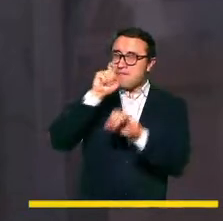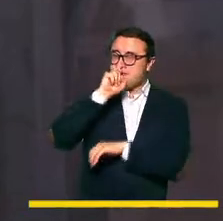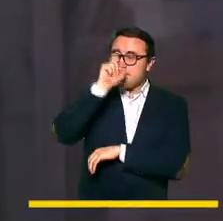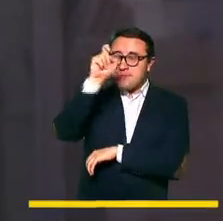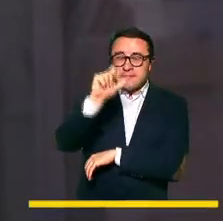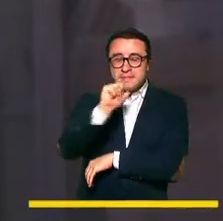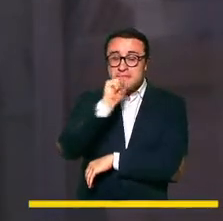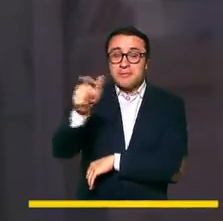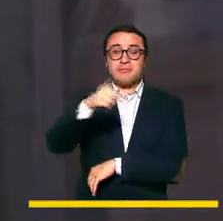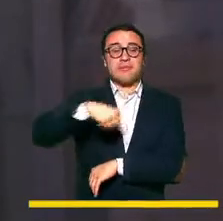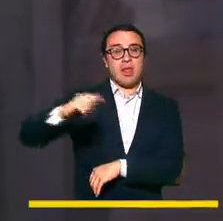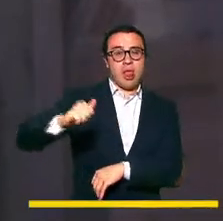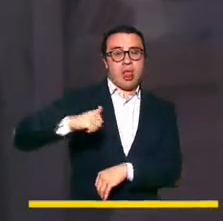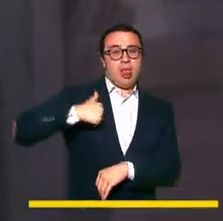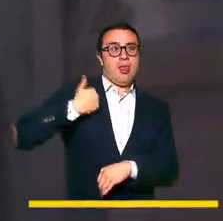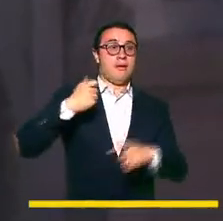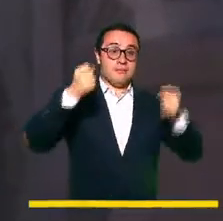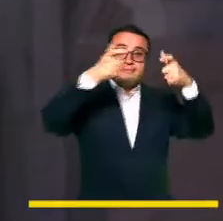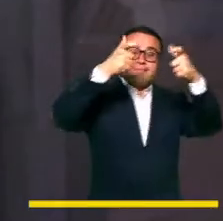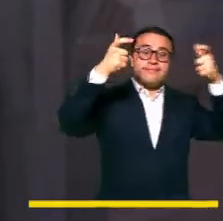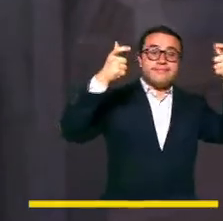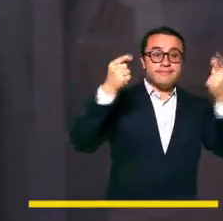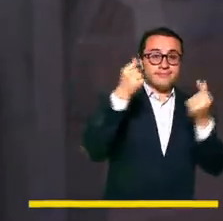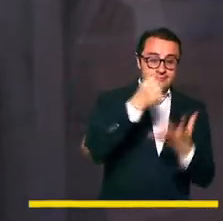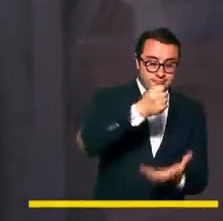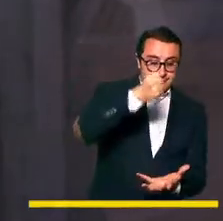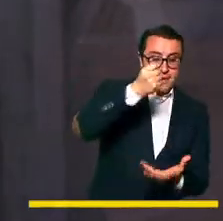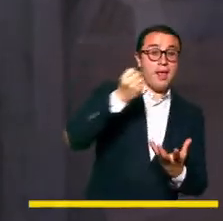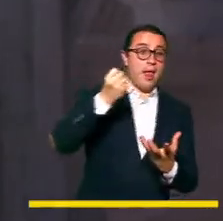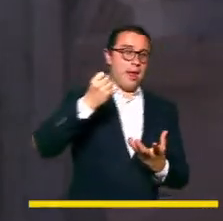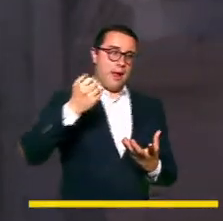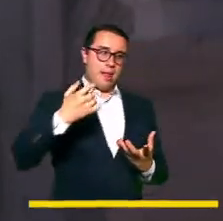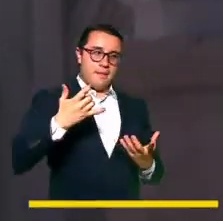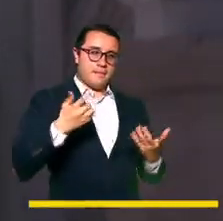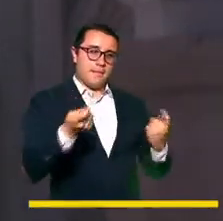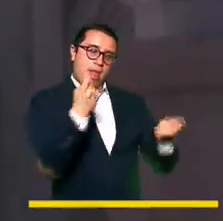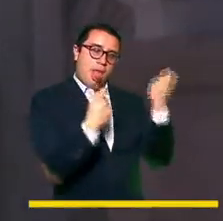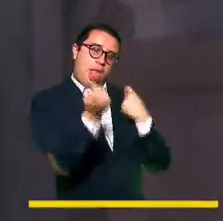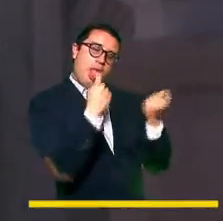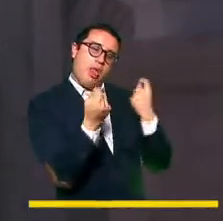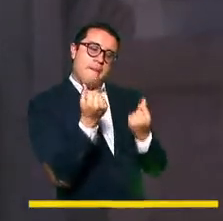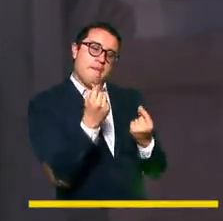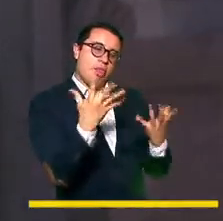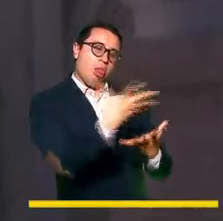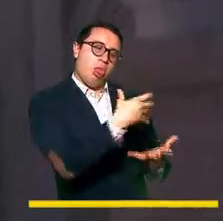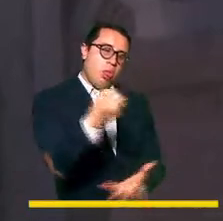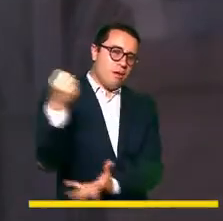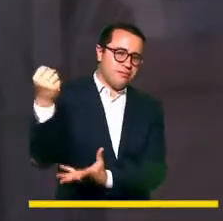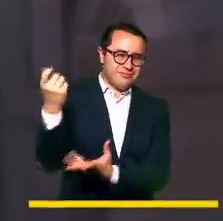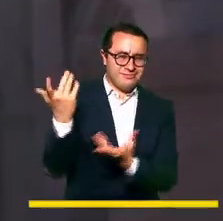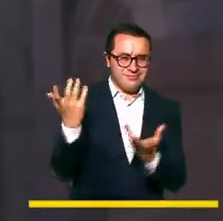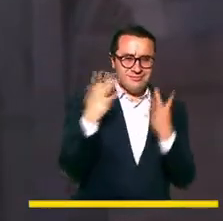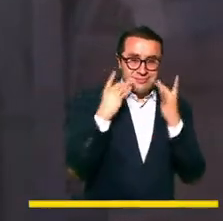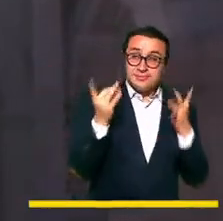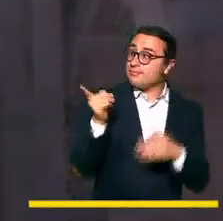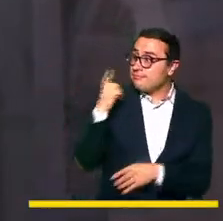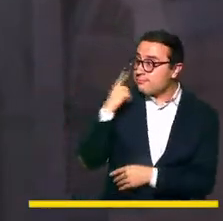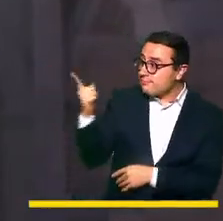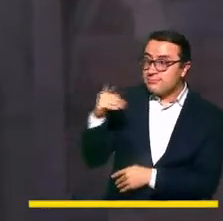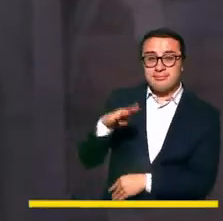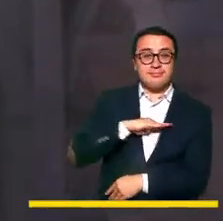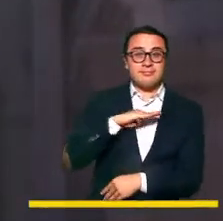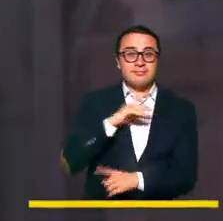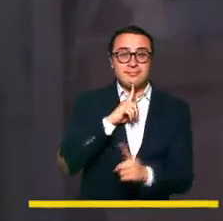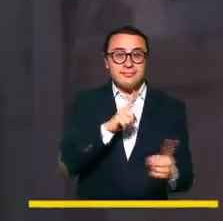Los ricos de los ricos haciendo negocio con el dinero de los colombianos. Pero mire lo que dice la gente aquí, el alcalde.